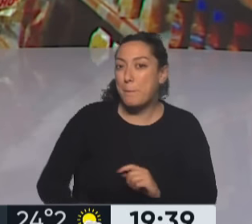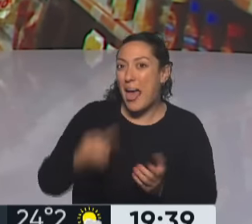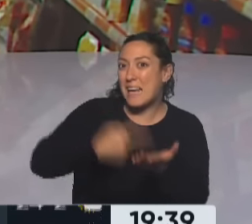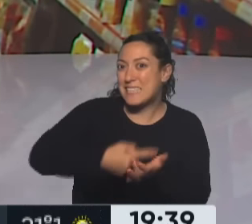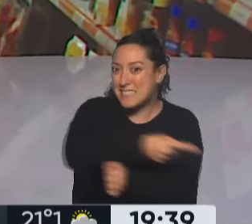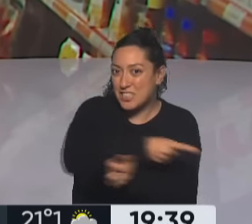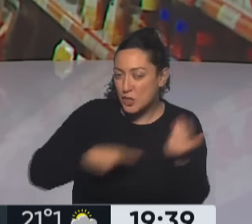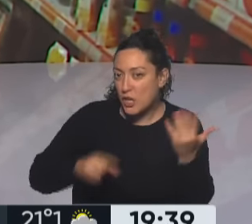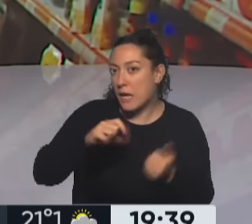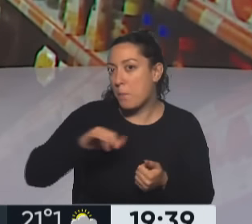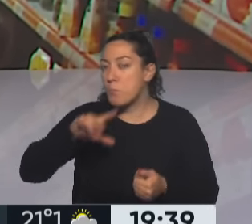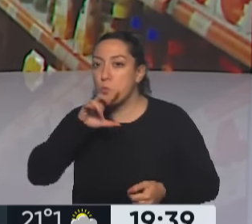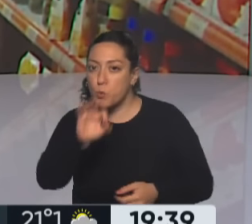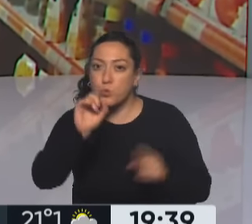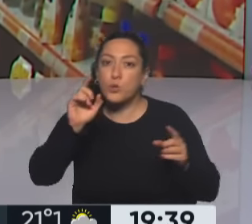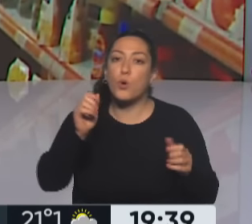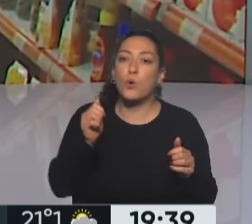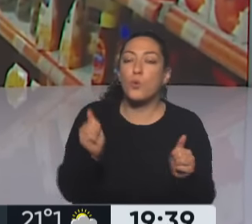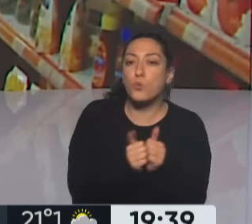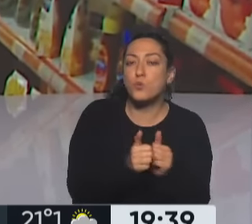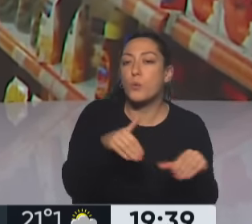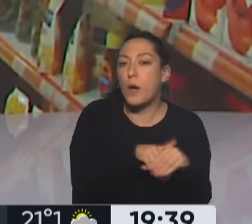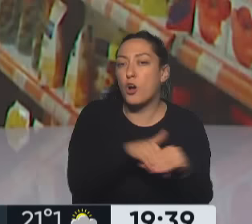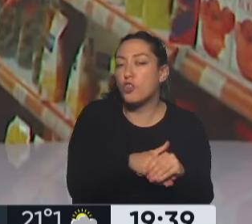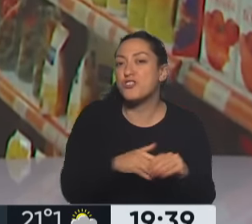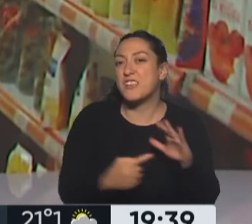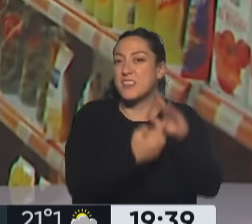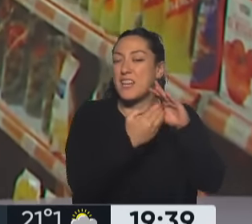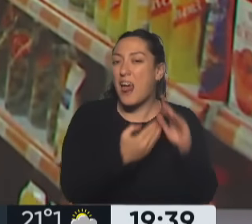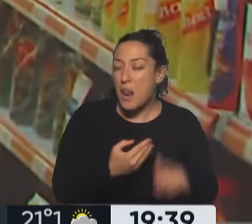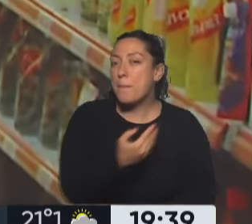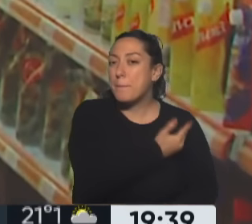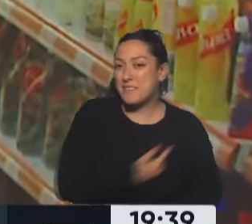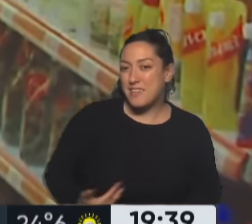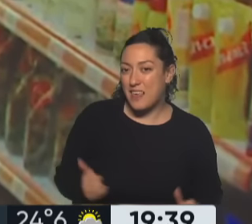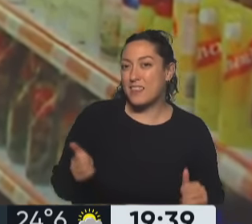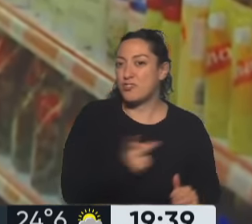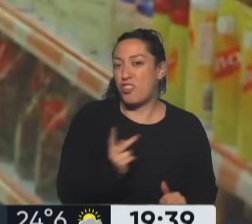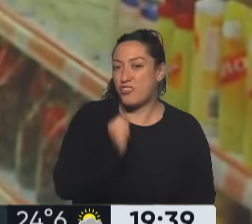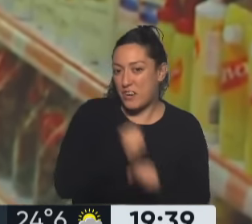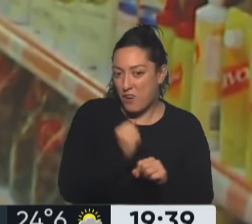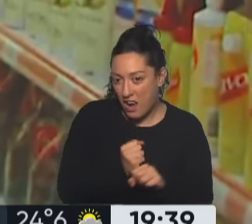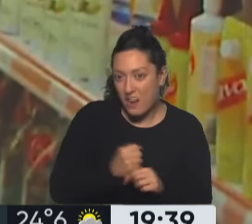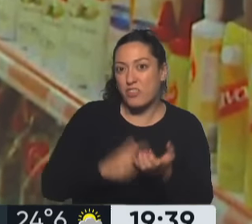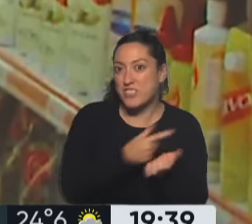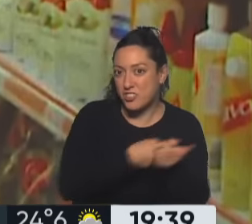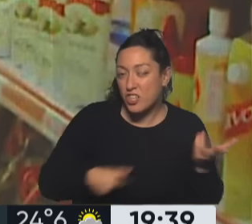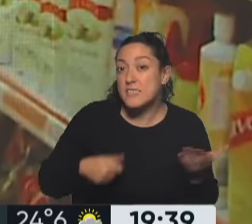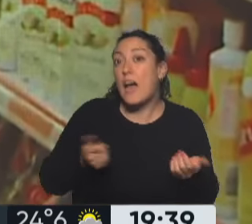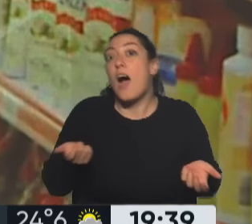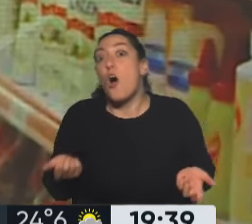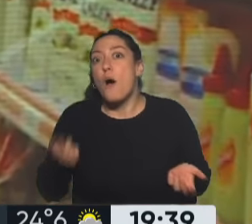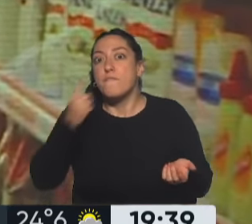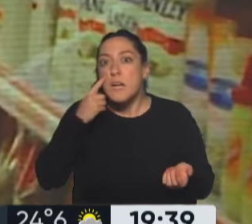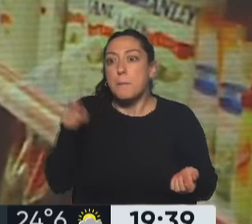de Economía, Luis Caputo, y el presidente del Banco Central. Ahora la expectativa está puesta en los próximos meses. Si se sigue